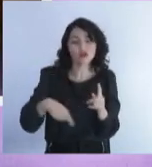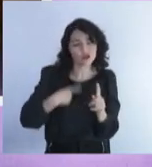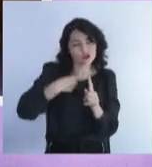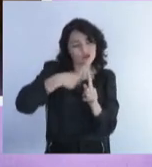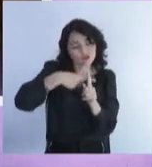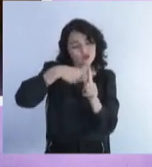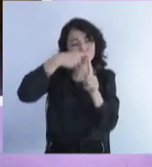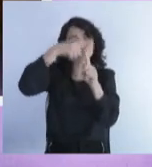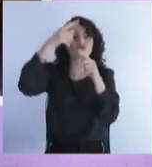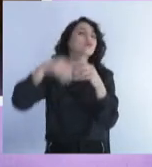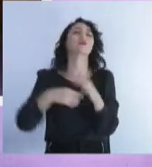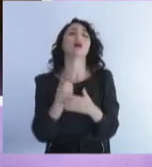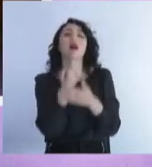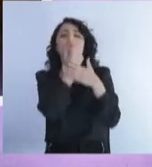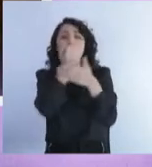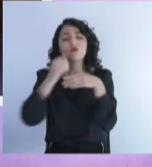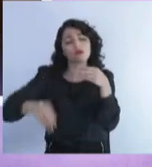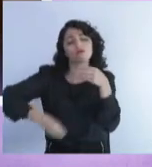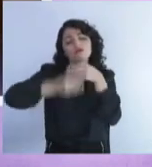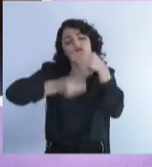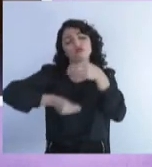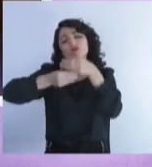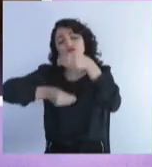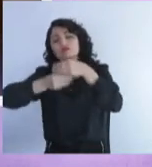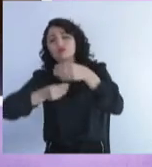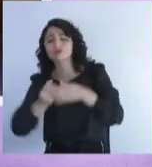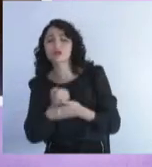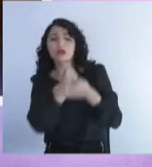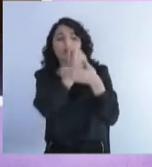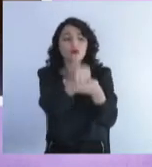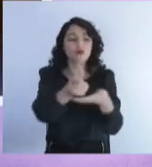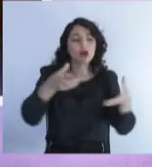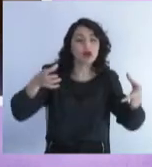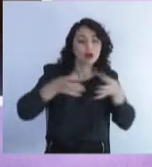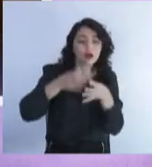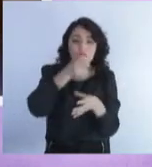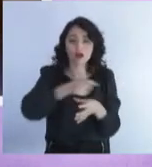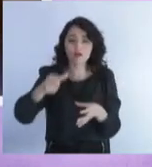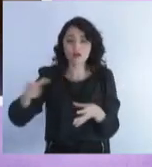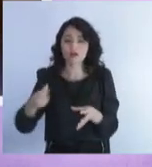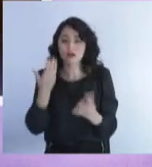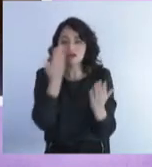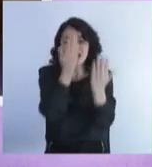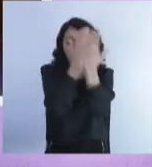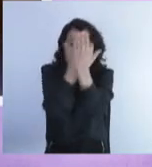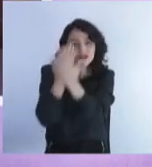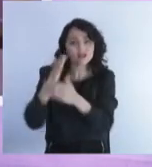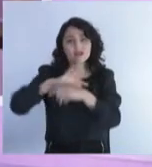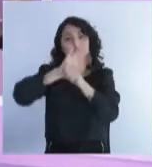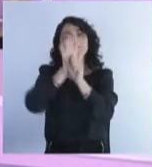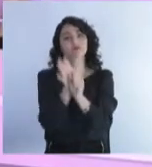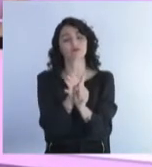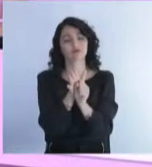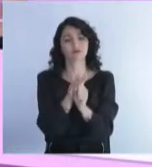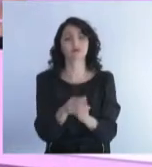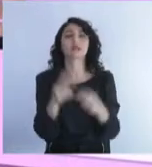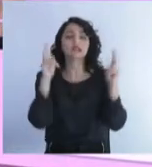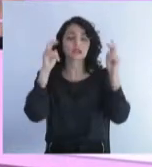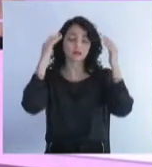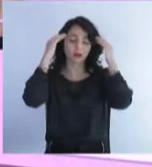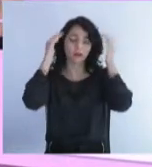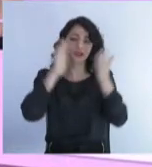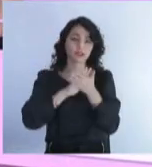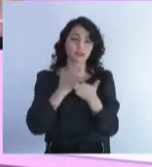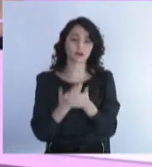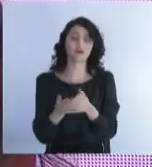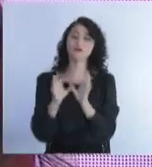tendientes a ayudar a la población a abordar de mejor forma los efectos de la pandemia en la salud mental.